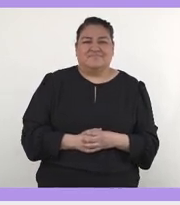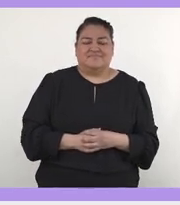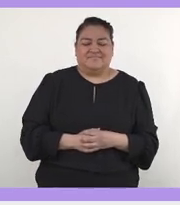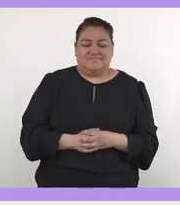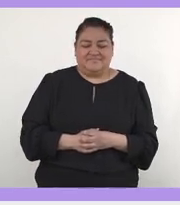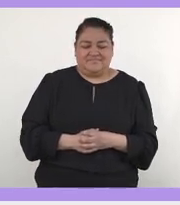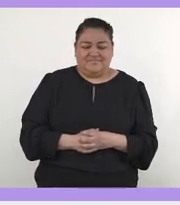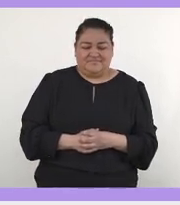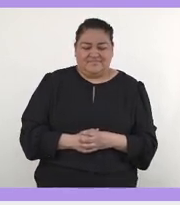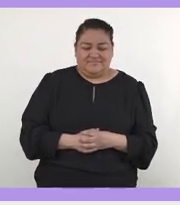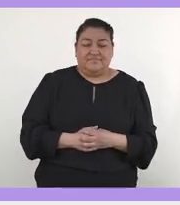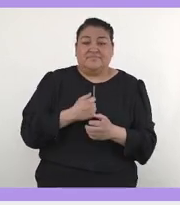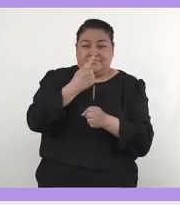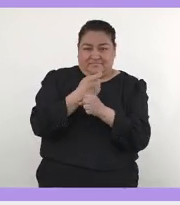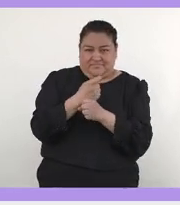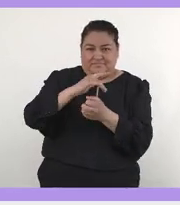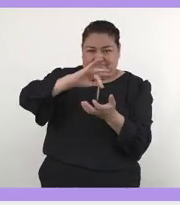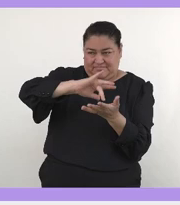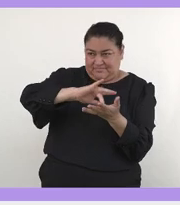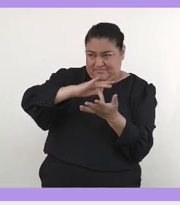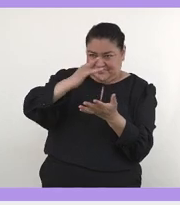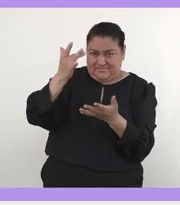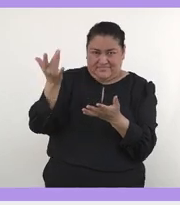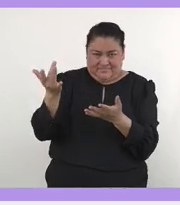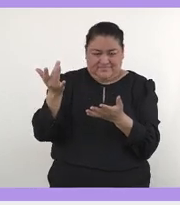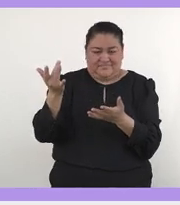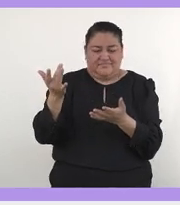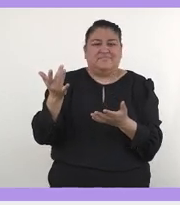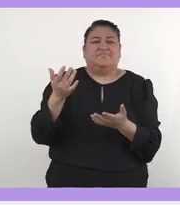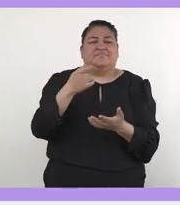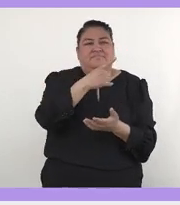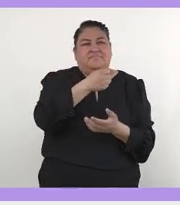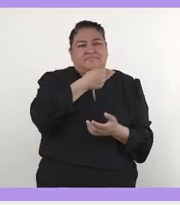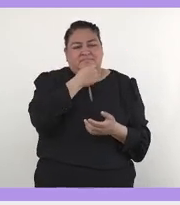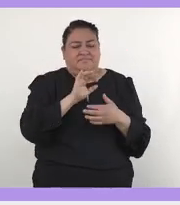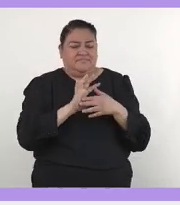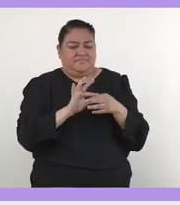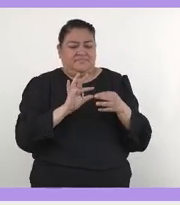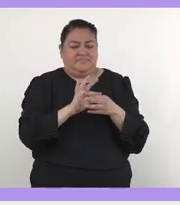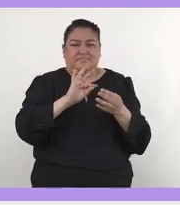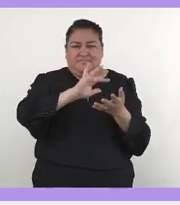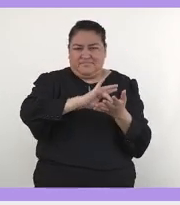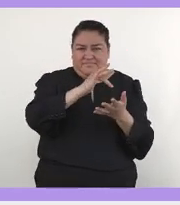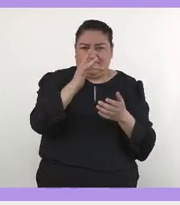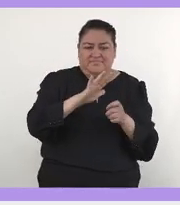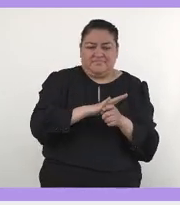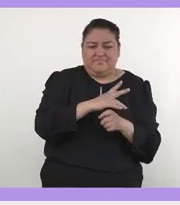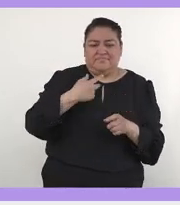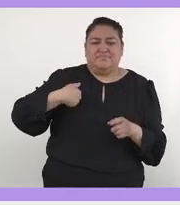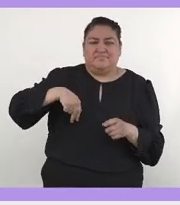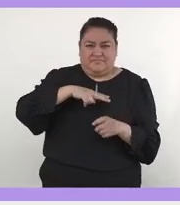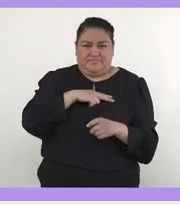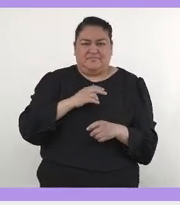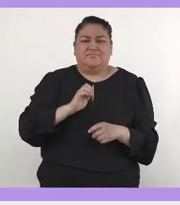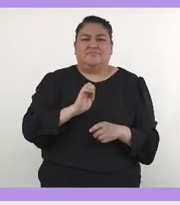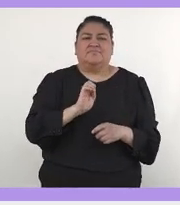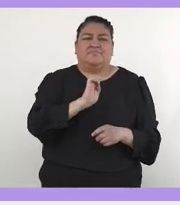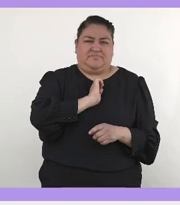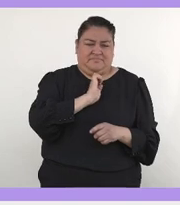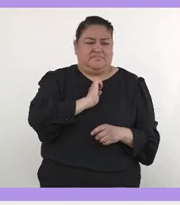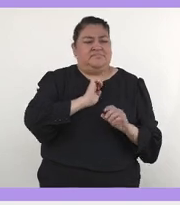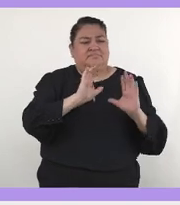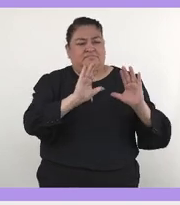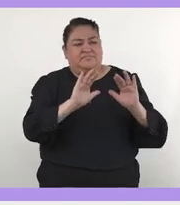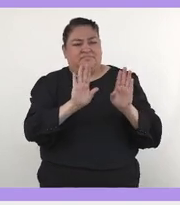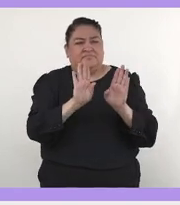primero quisiera agradecer que que comentas esto porque al final del día para nosotros los entrenadores es muy importante